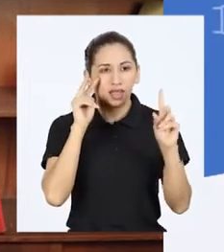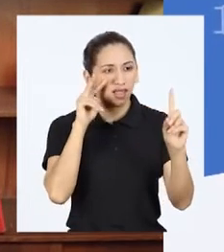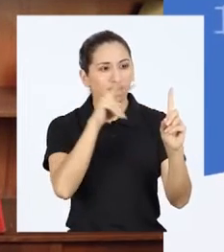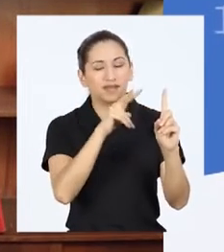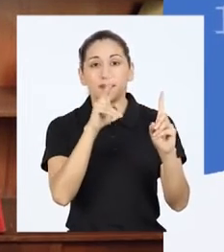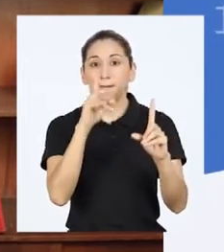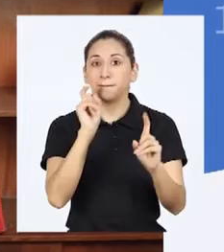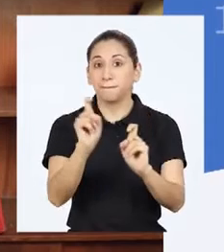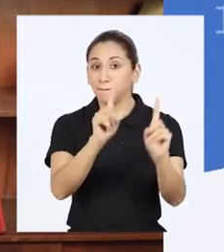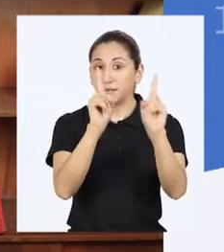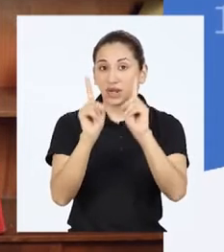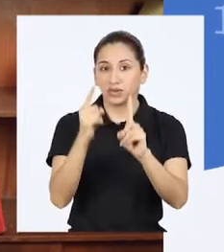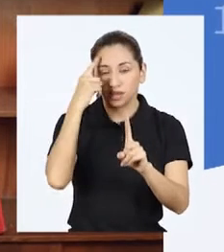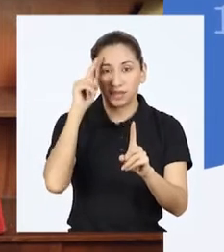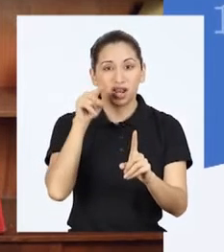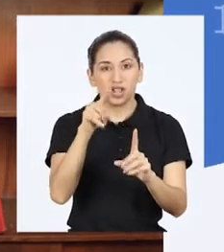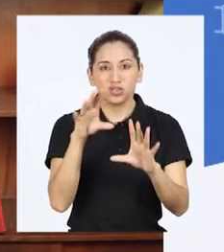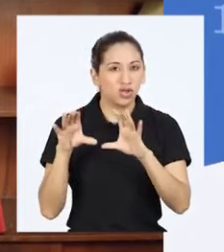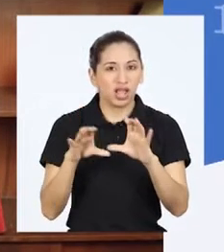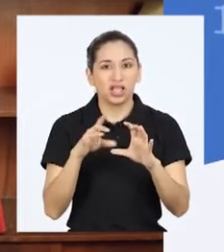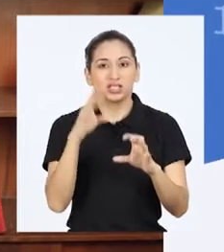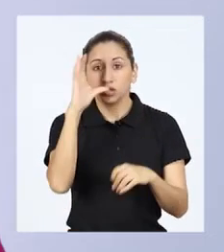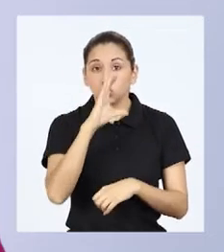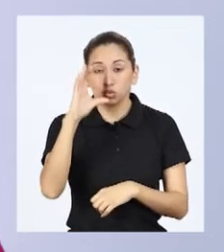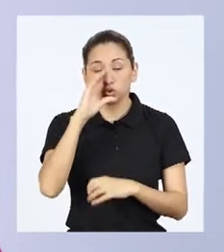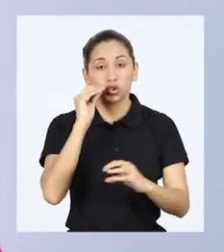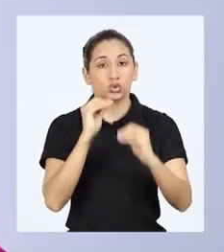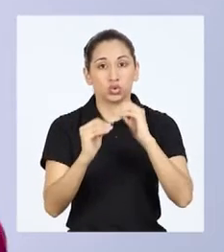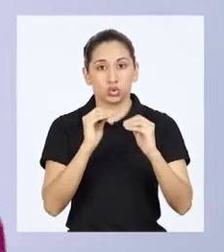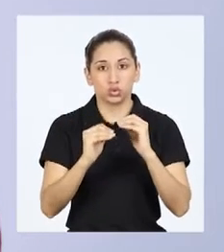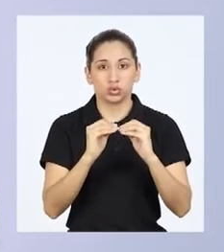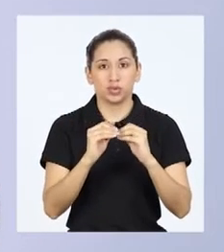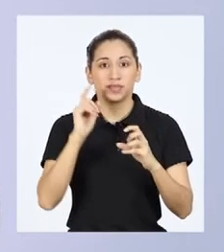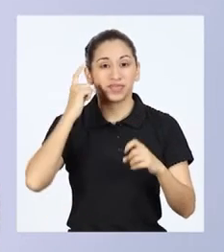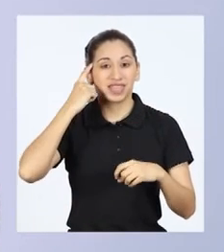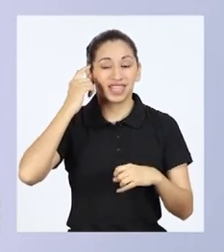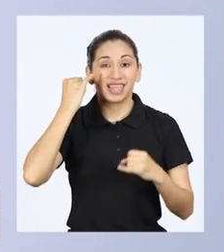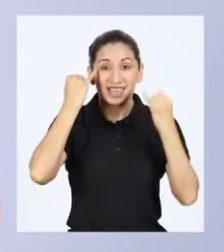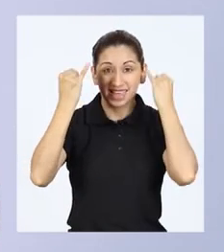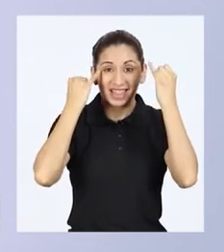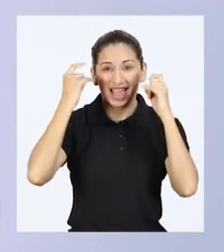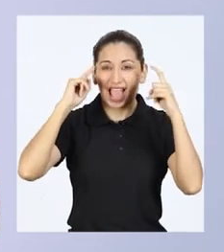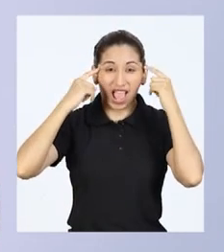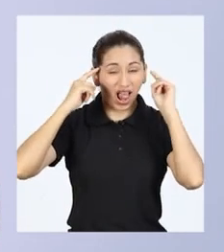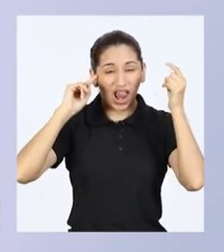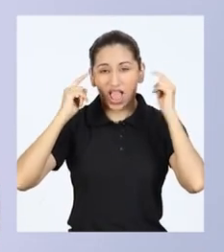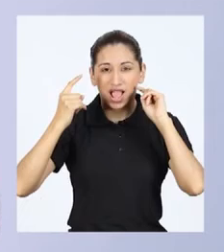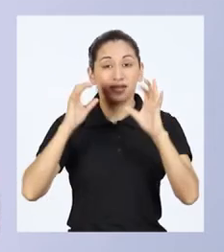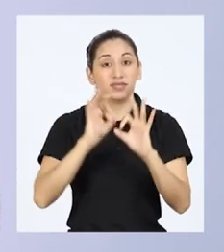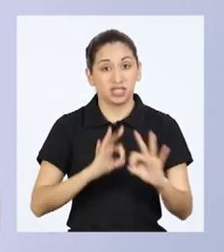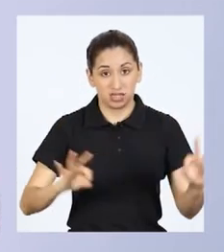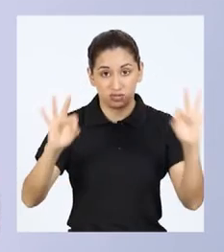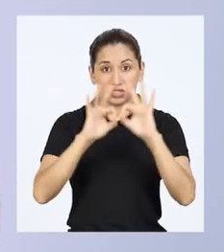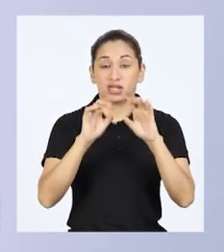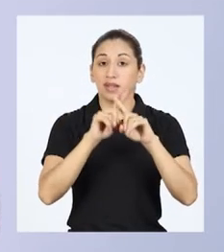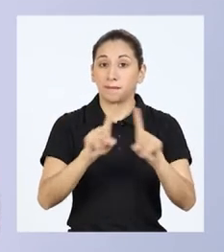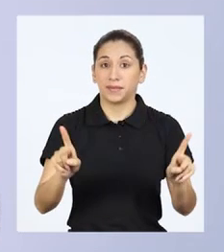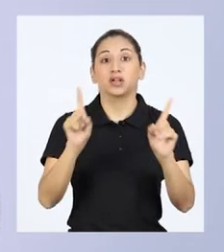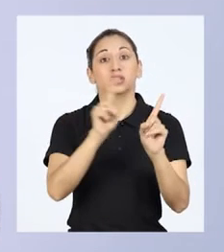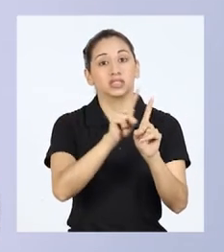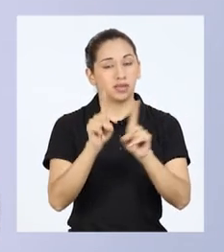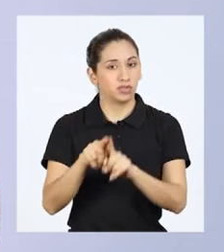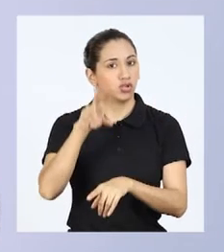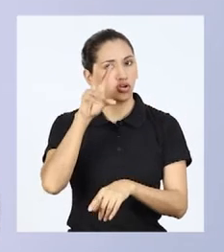pregunta para la que estás generando soluciones. Las ideas locas son muy importantes, pero también